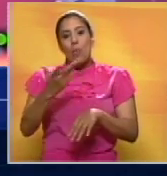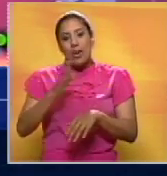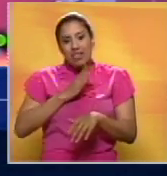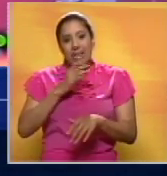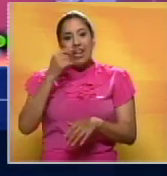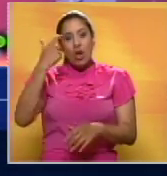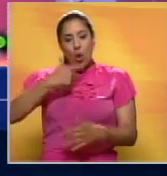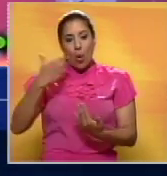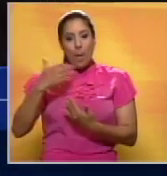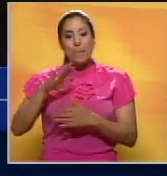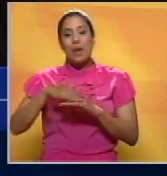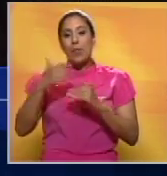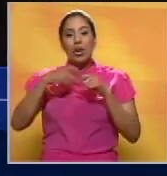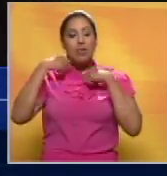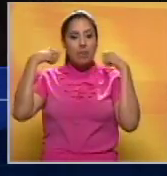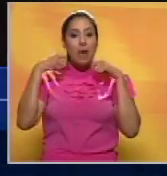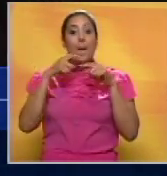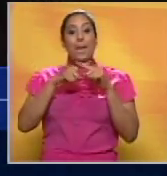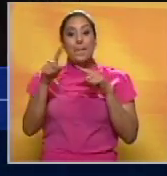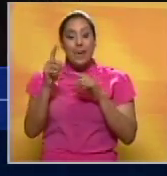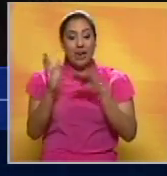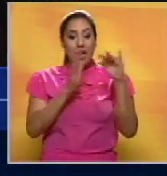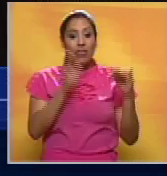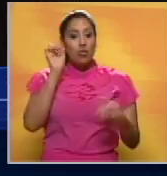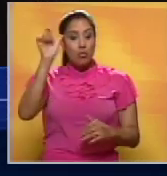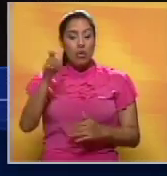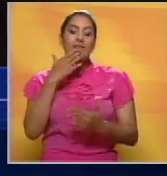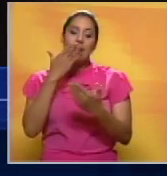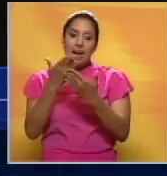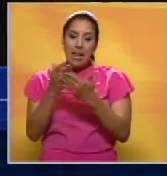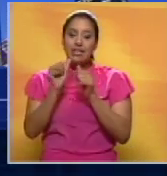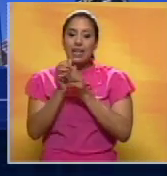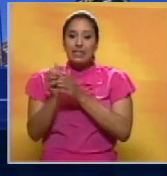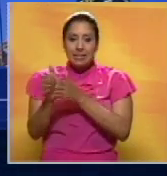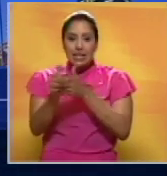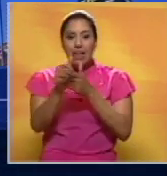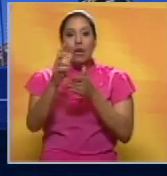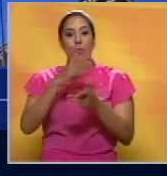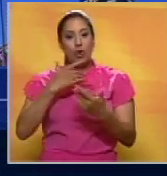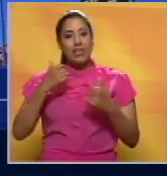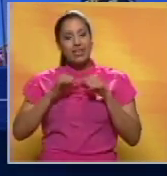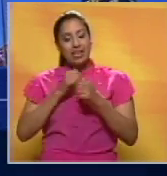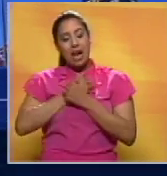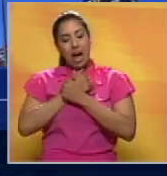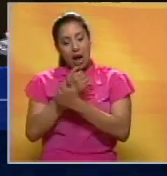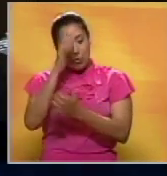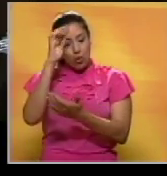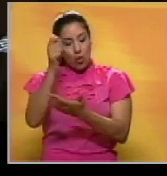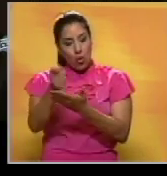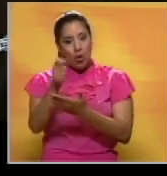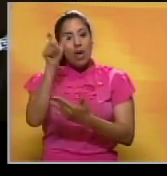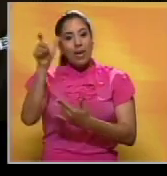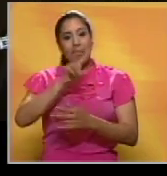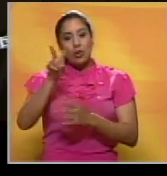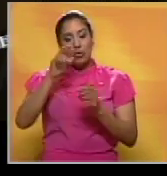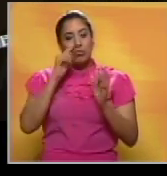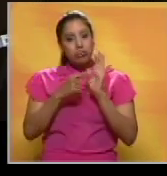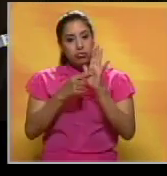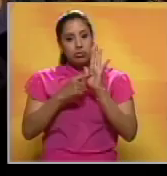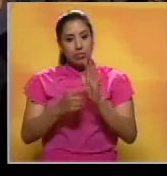haber tenido el ídolo para esto, mientras que su manager agradeció a sus seguidores el continuo amor y la lealtad que han